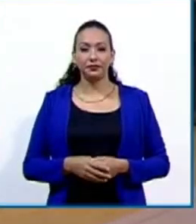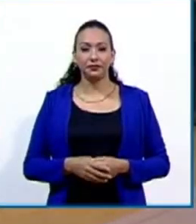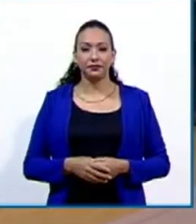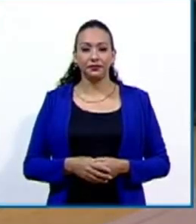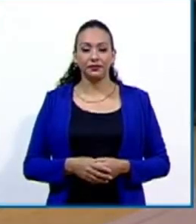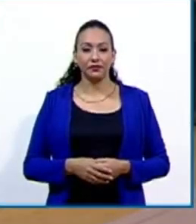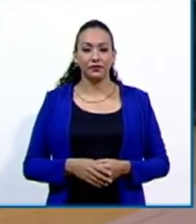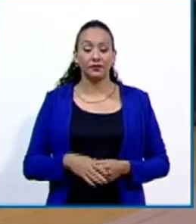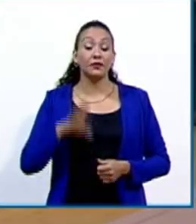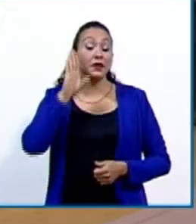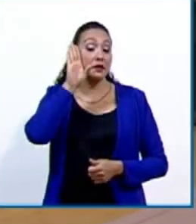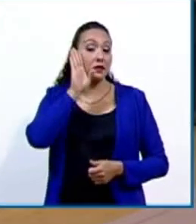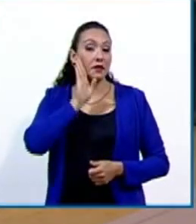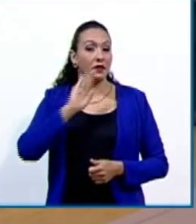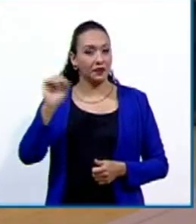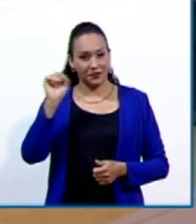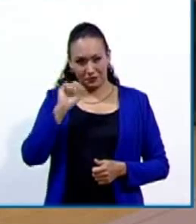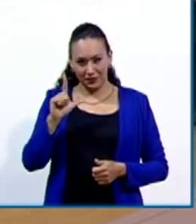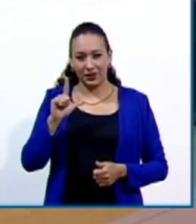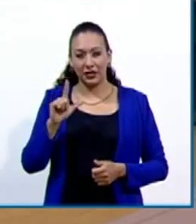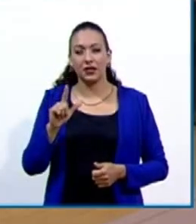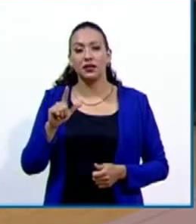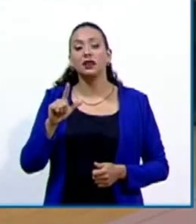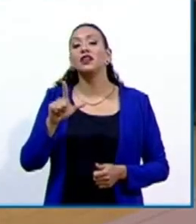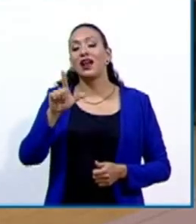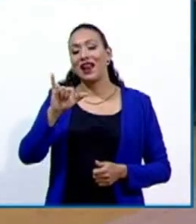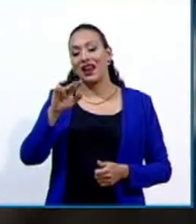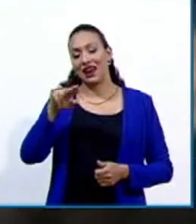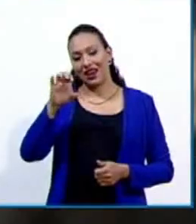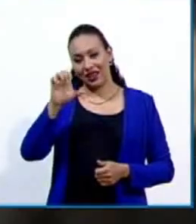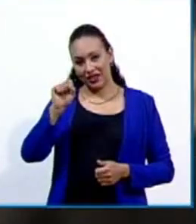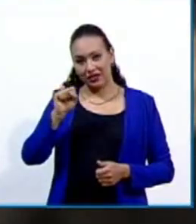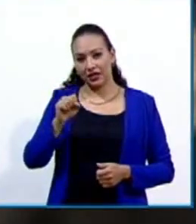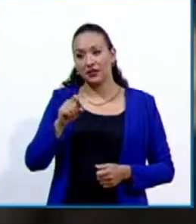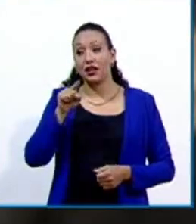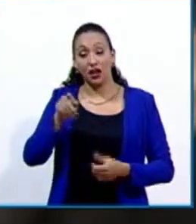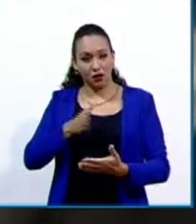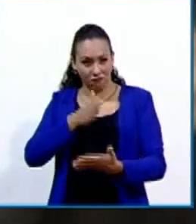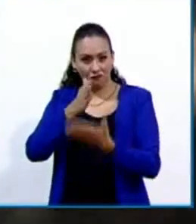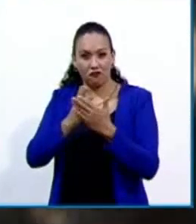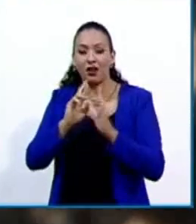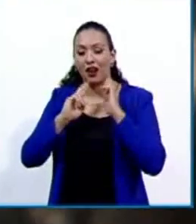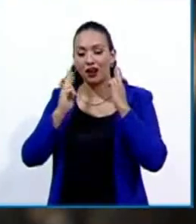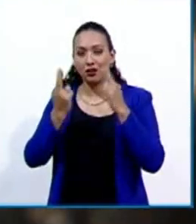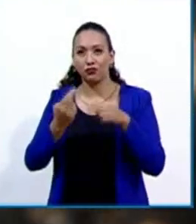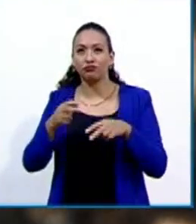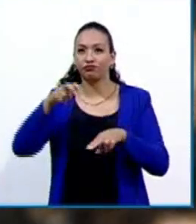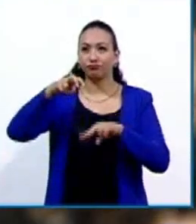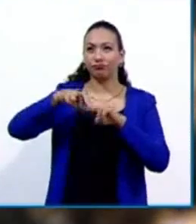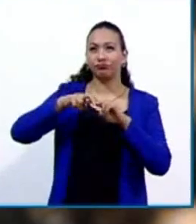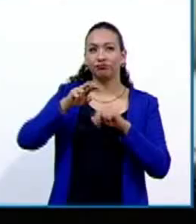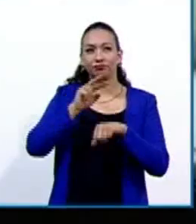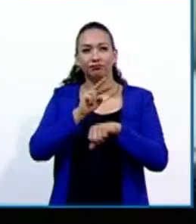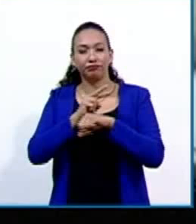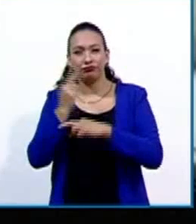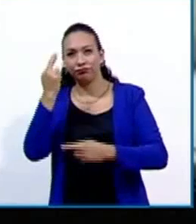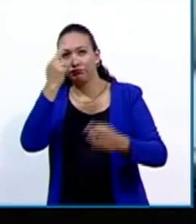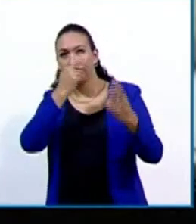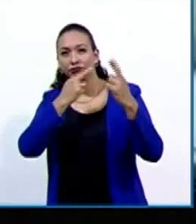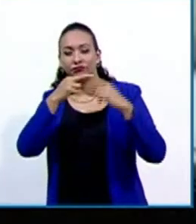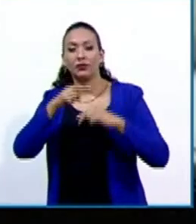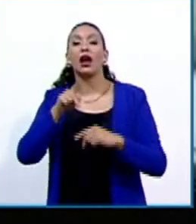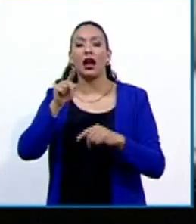Y el ministro Javier Lainez Potisek, quien acudió como observador a la audiencia celebrada en la Corte Interamericana de